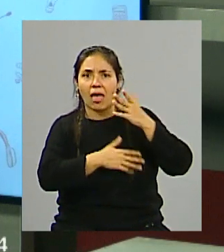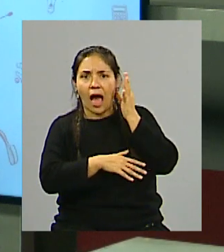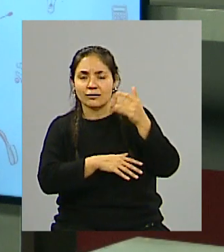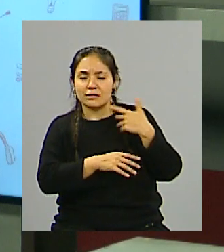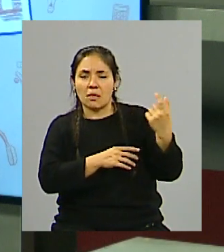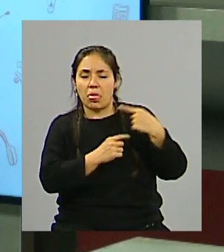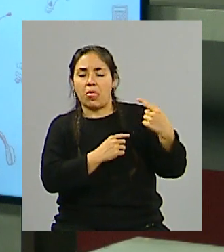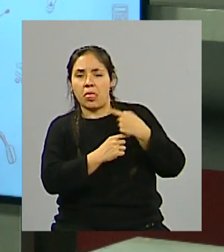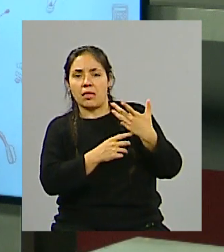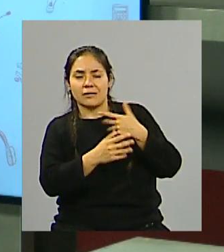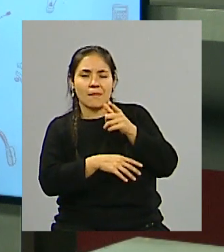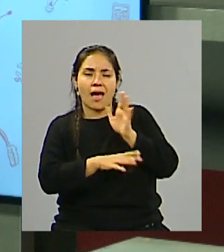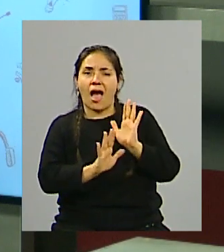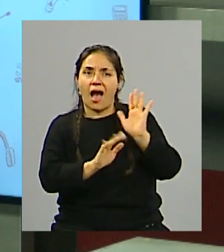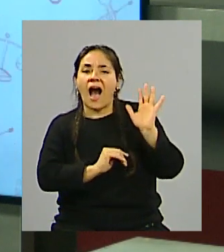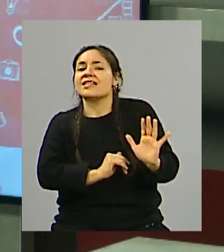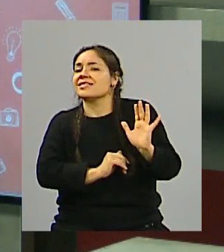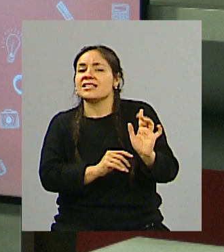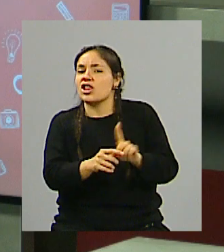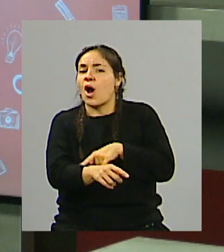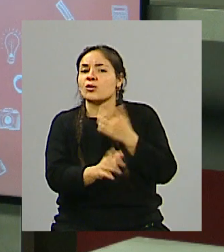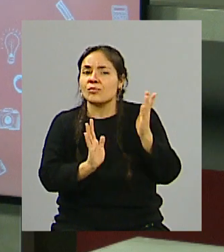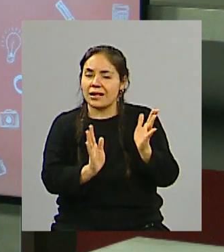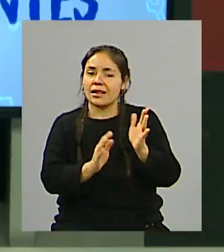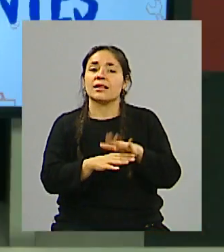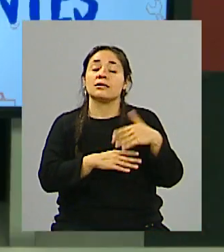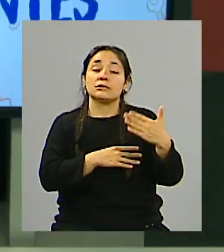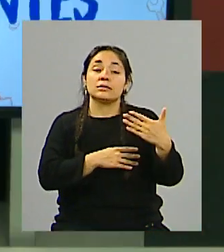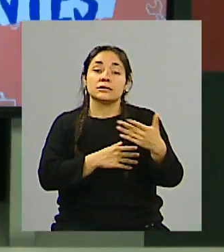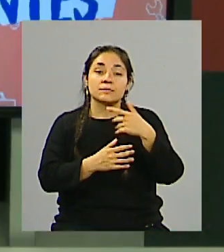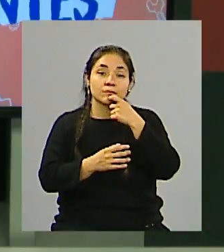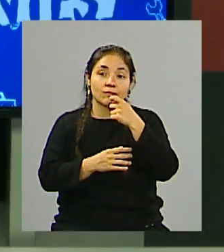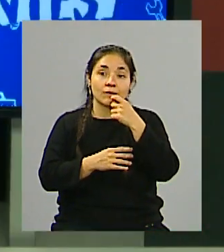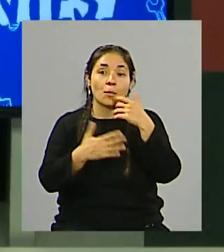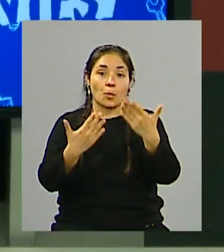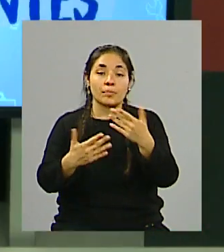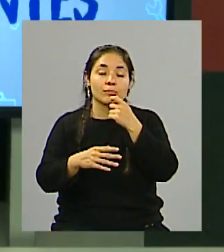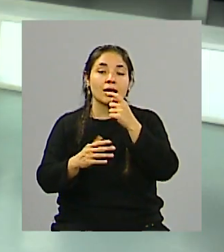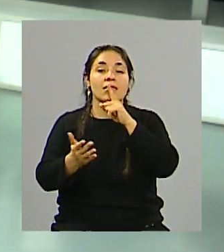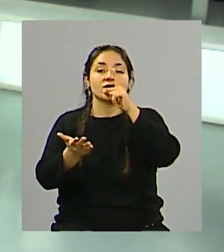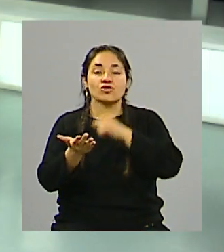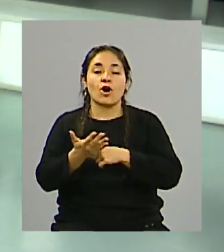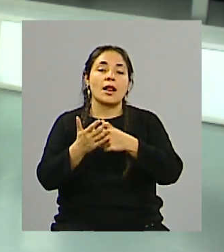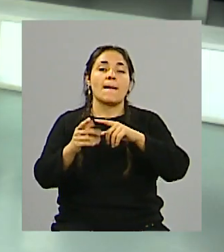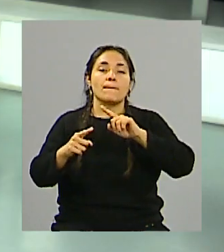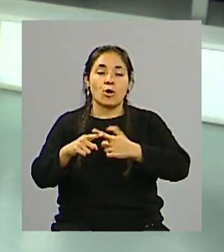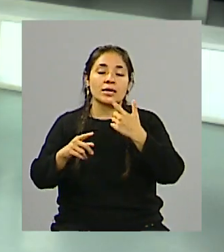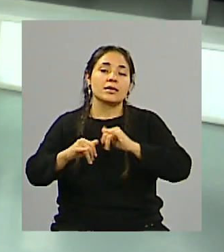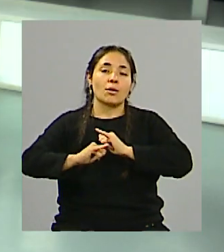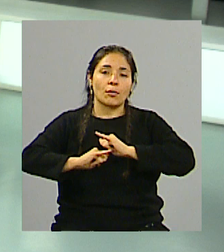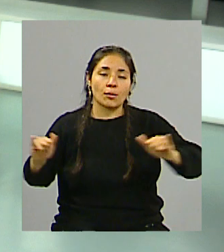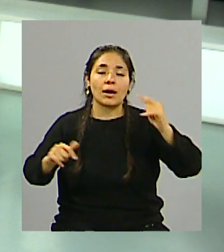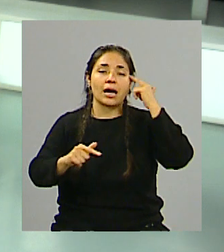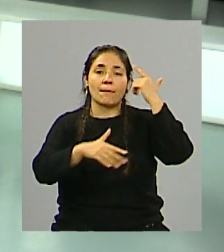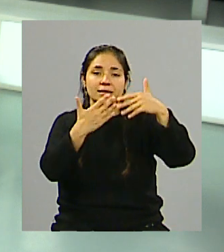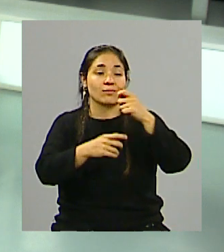que ¿qué puede suceder? Que se pueden tener herramientas para aplicarlos en políticas públicas, para capacitar a